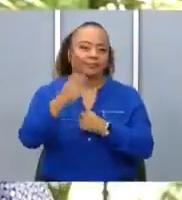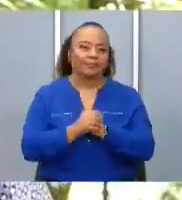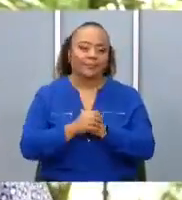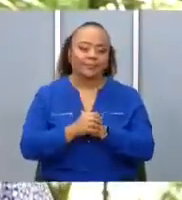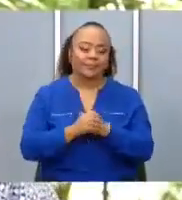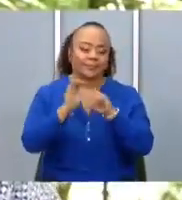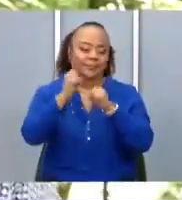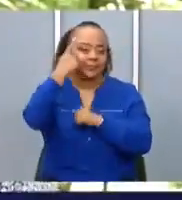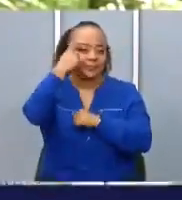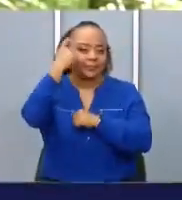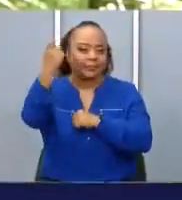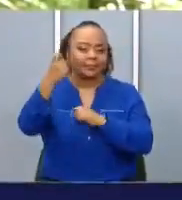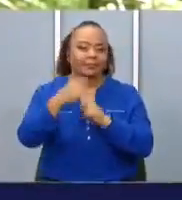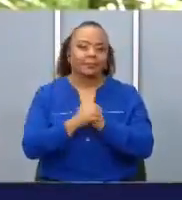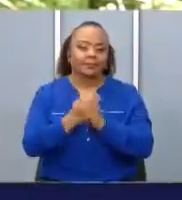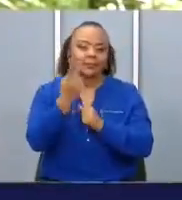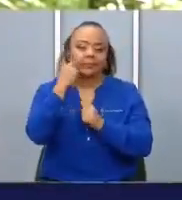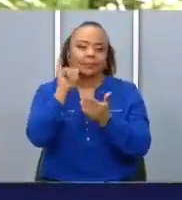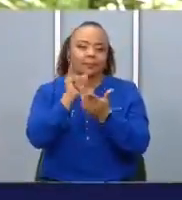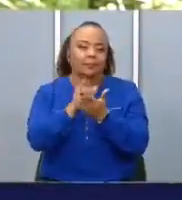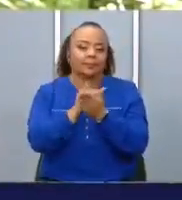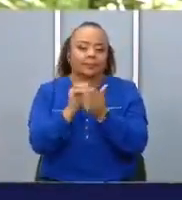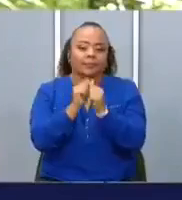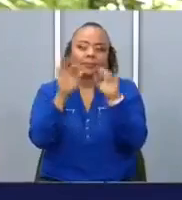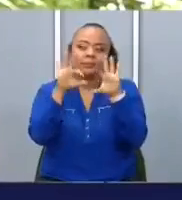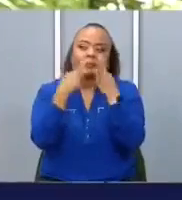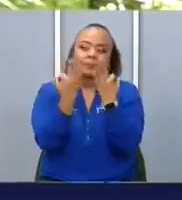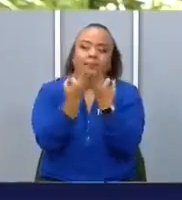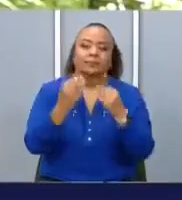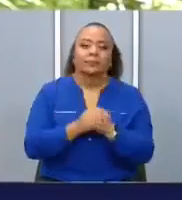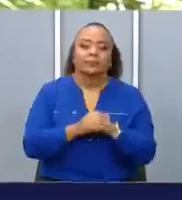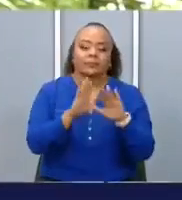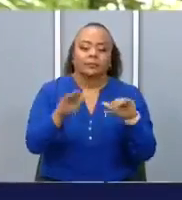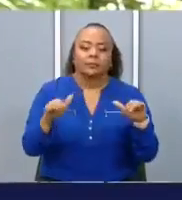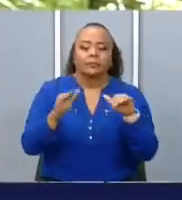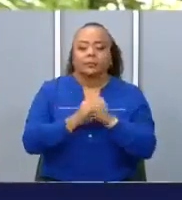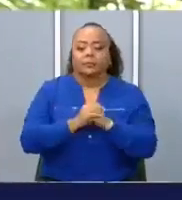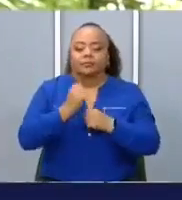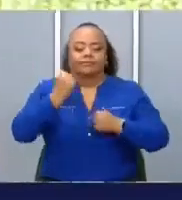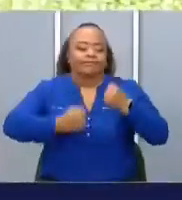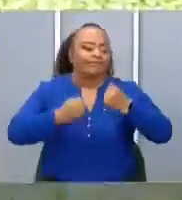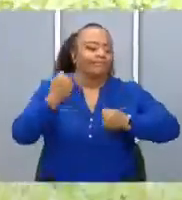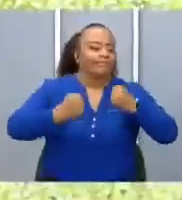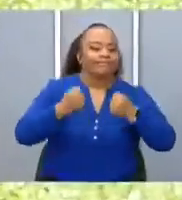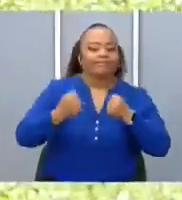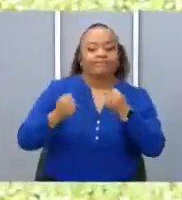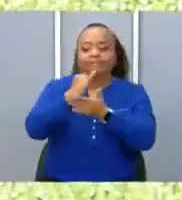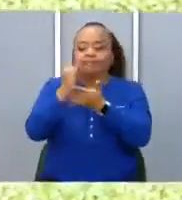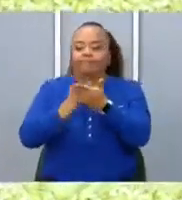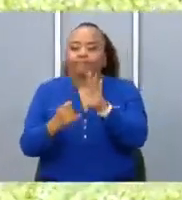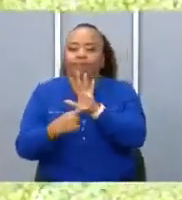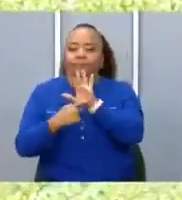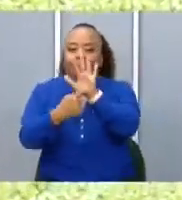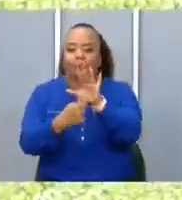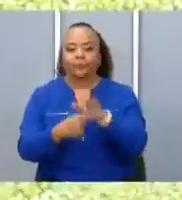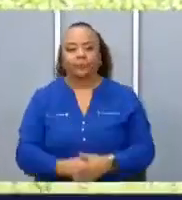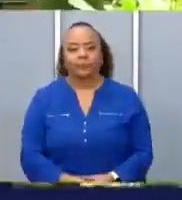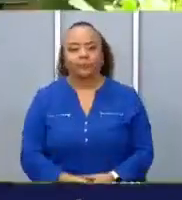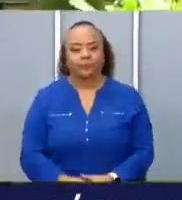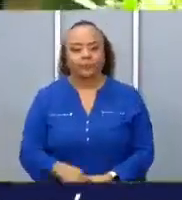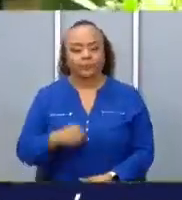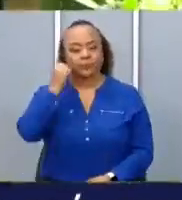podríamos soñar ver esto lleno de familias niños corriendo artistas exponiendo